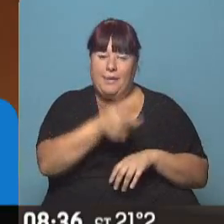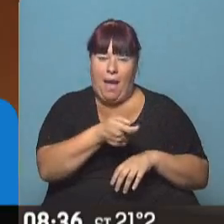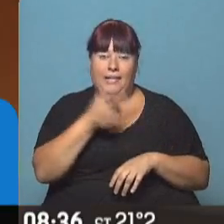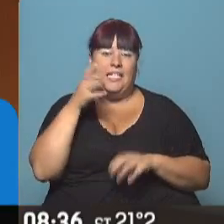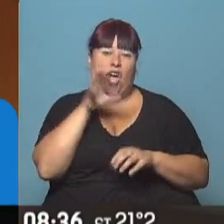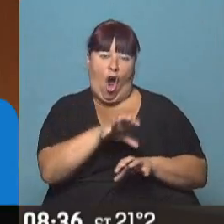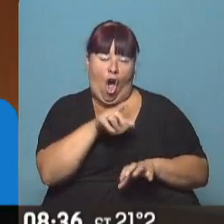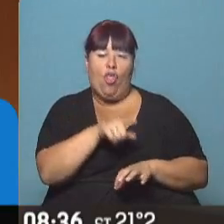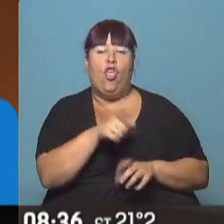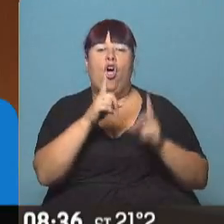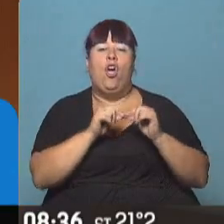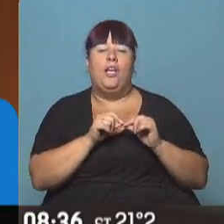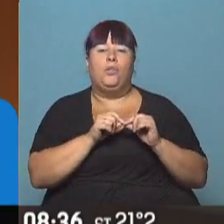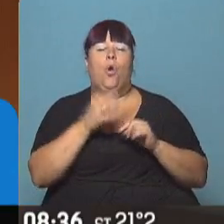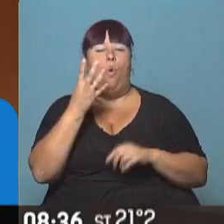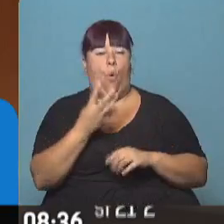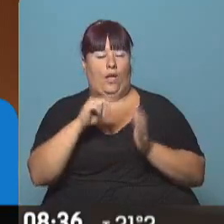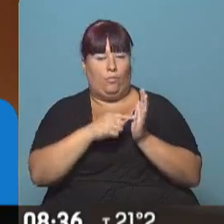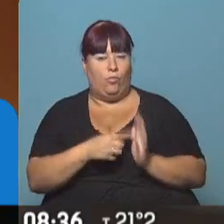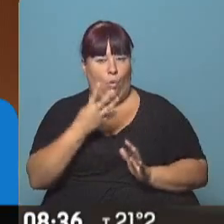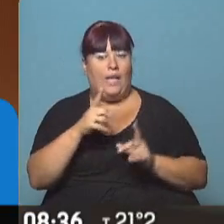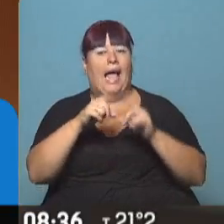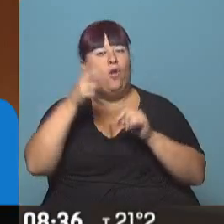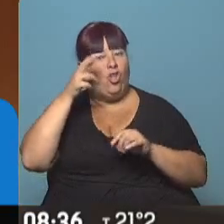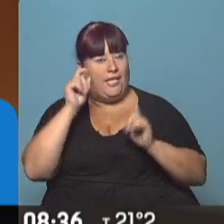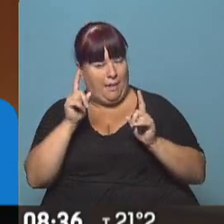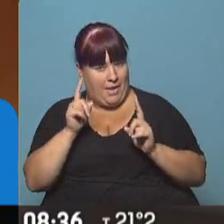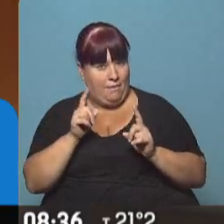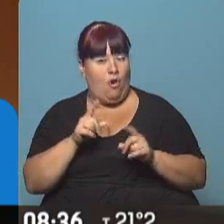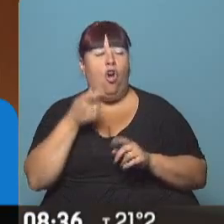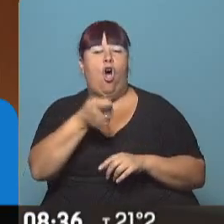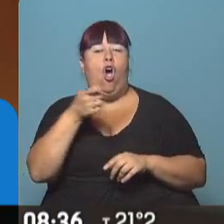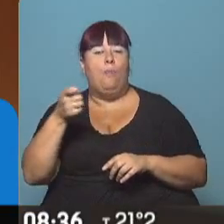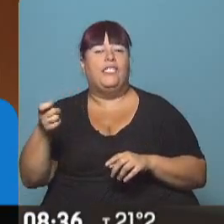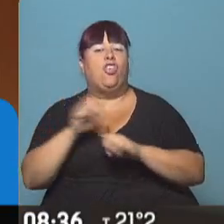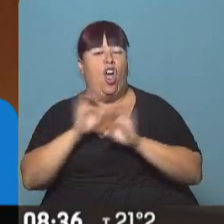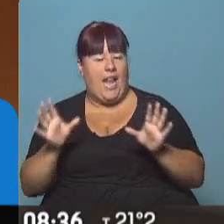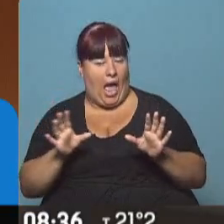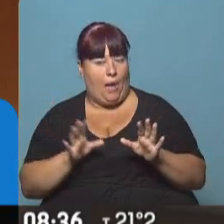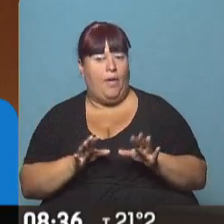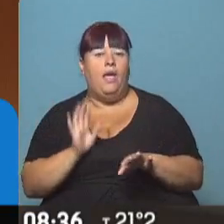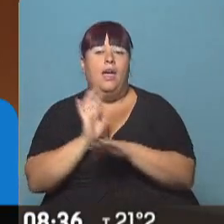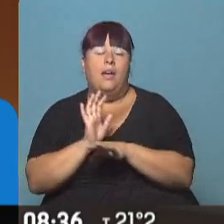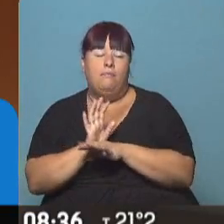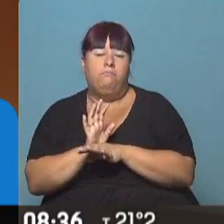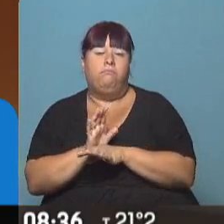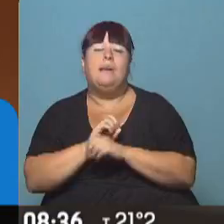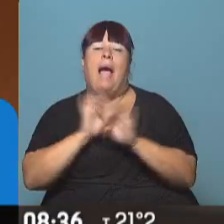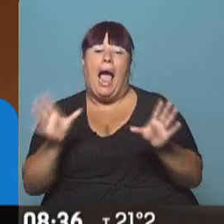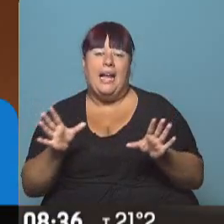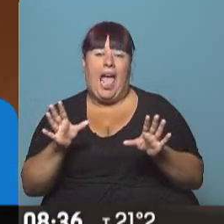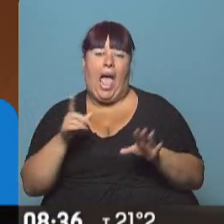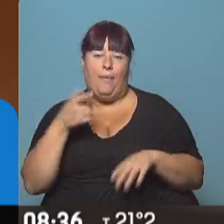de odio, están en el inciso 4 del artículo 80, ¿sí? Que son los homicidios agravados. Se considera que es más grave